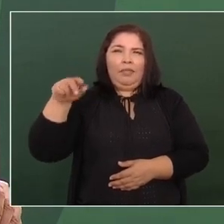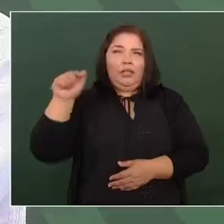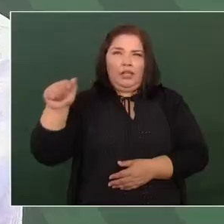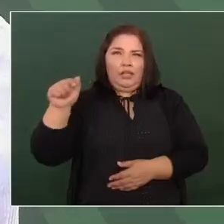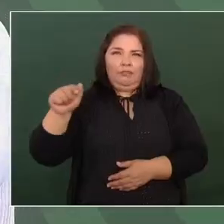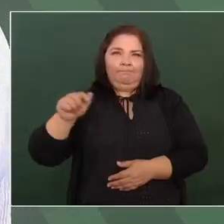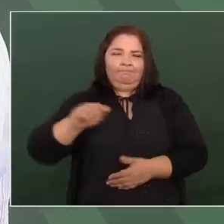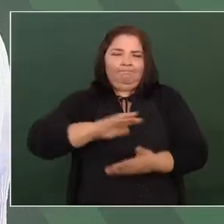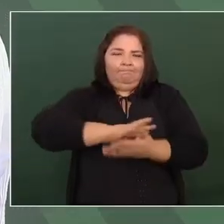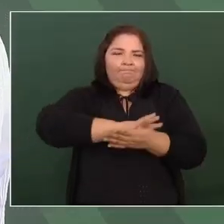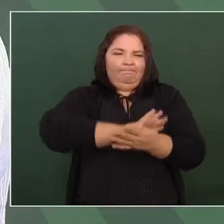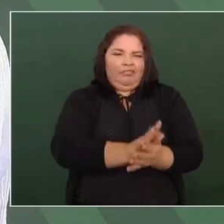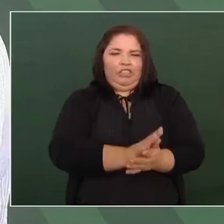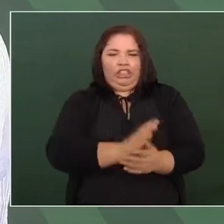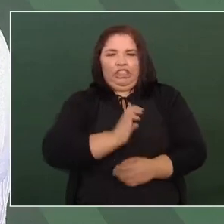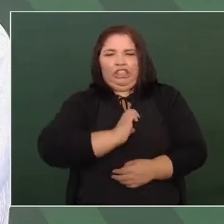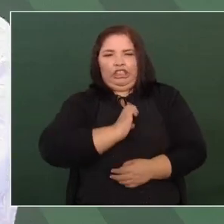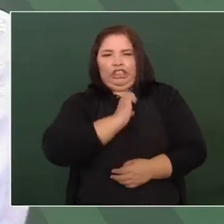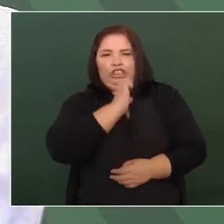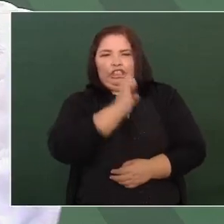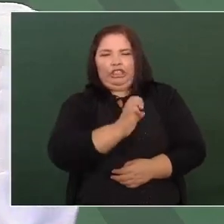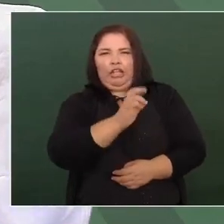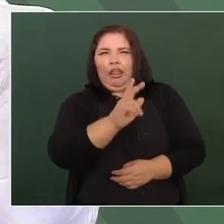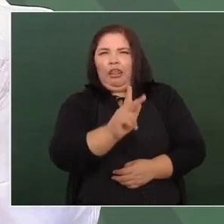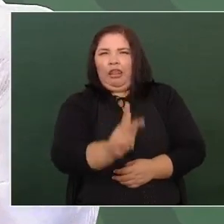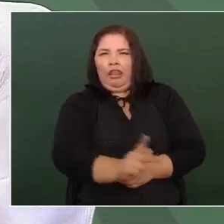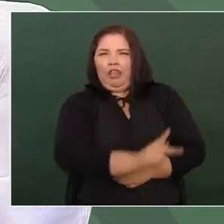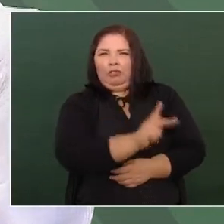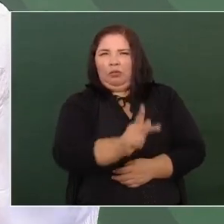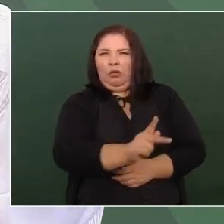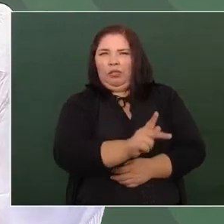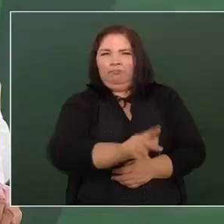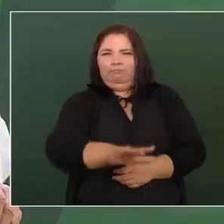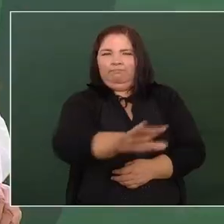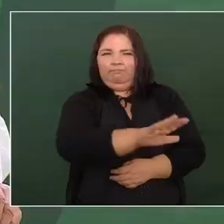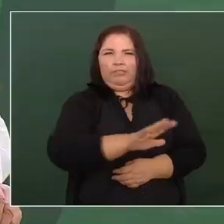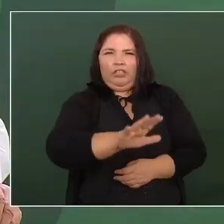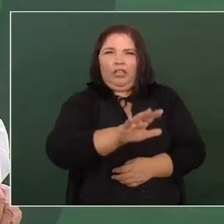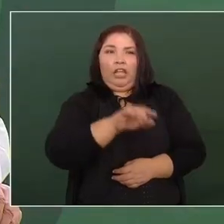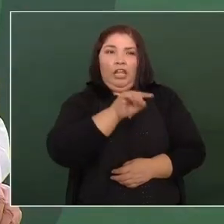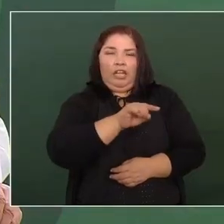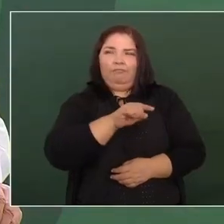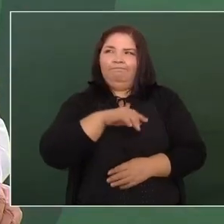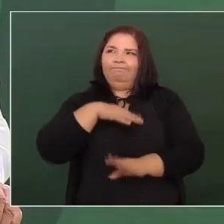desprecia a los pobres, que ha llegado a insultar al Papa,